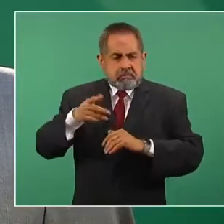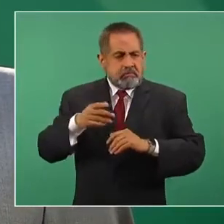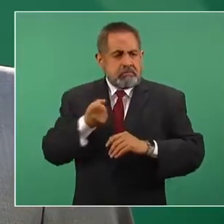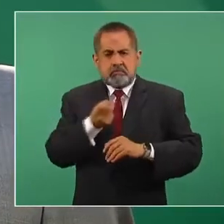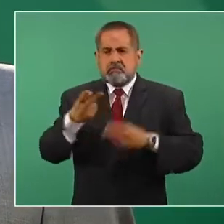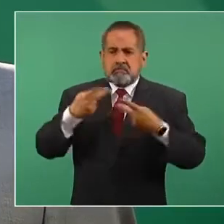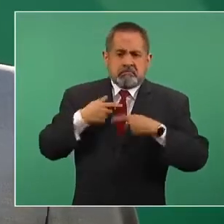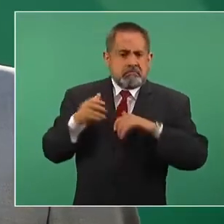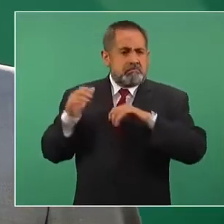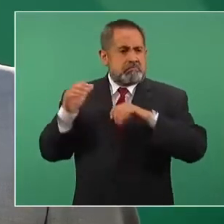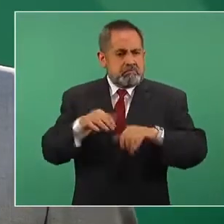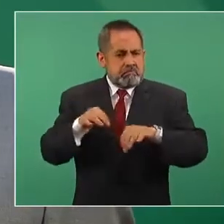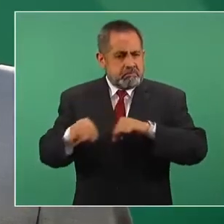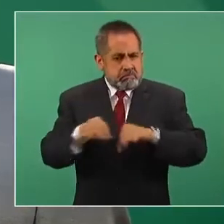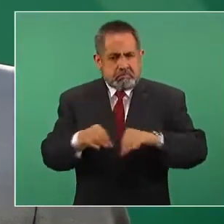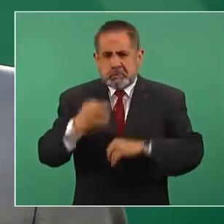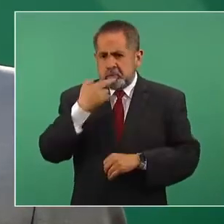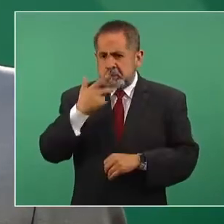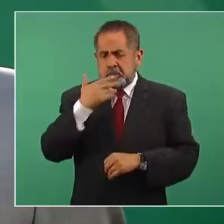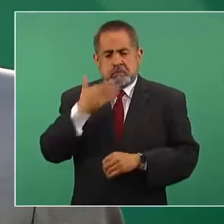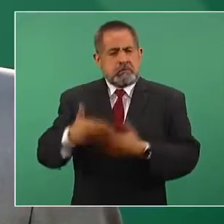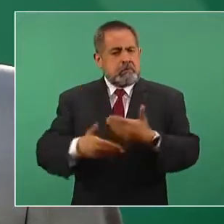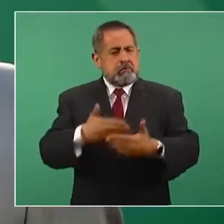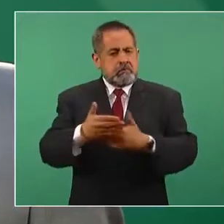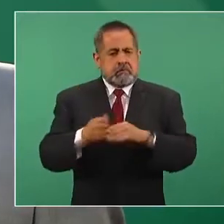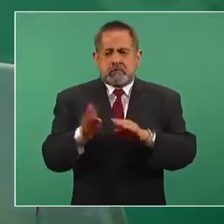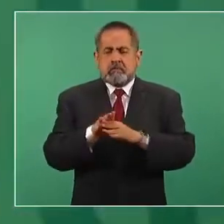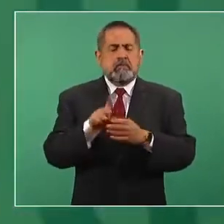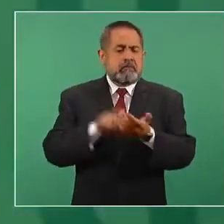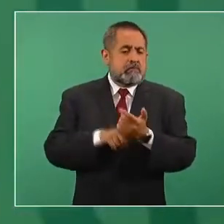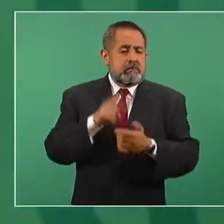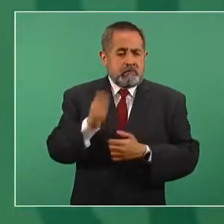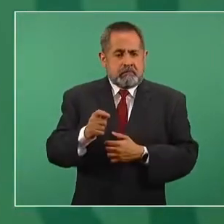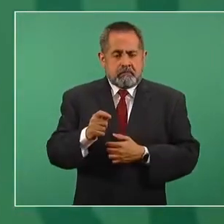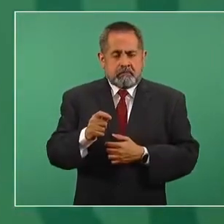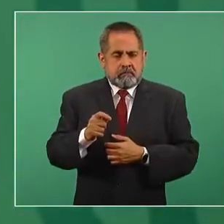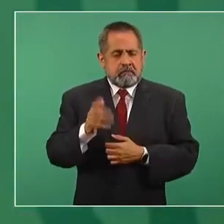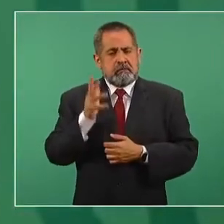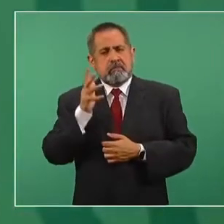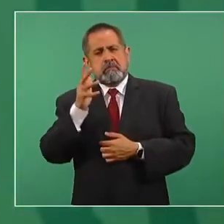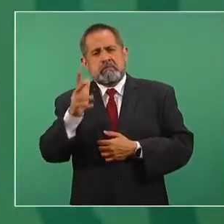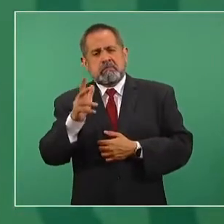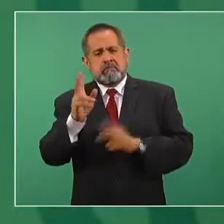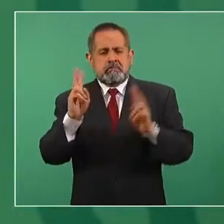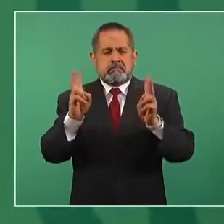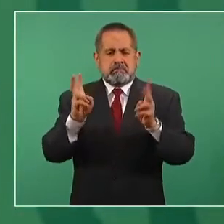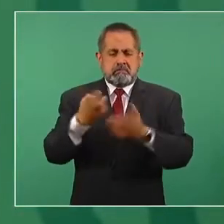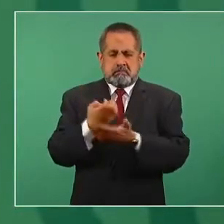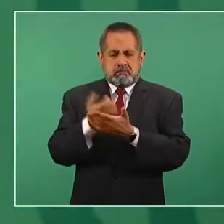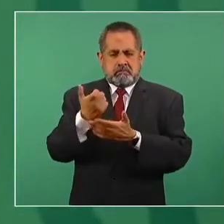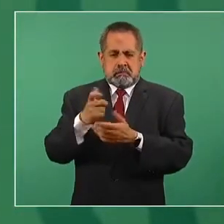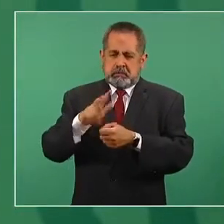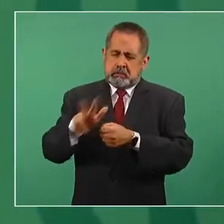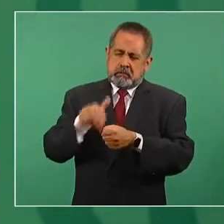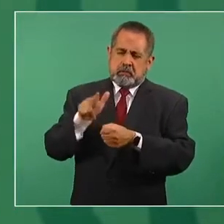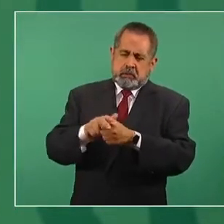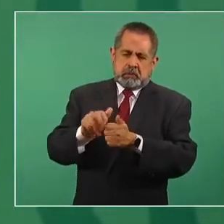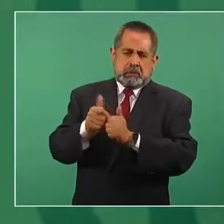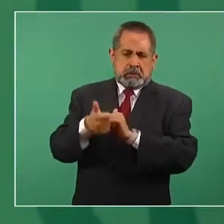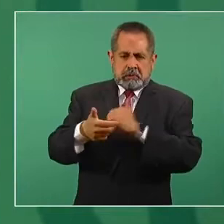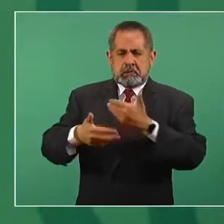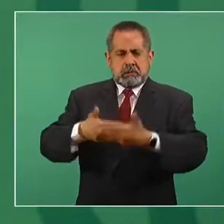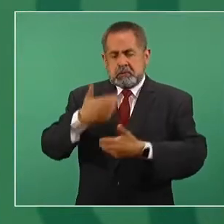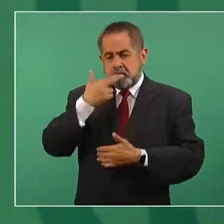empleos, cómo se va hacia la normalidad económica. Hice el